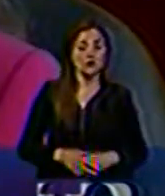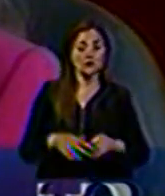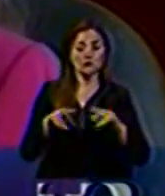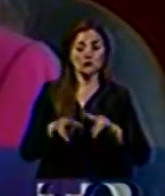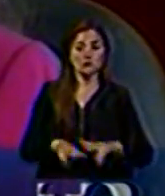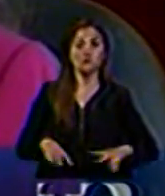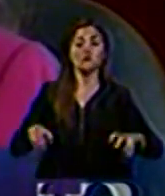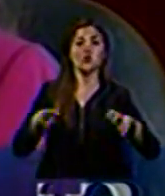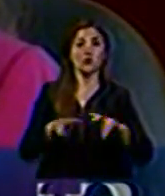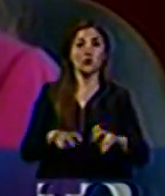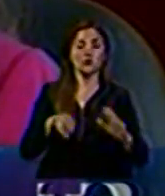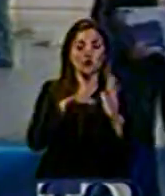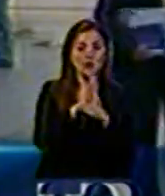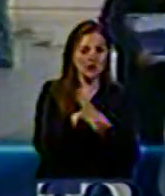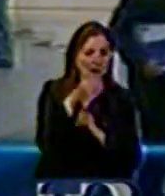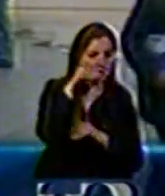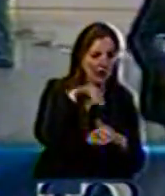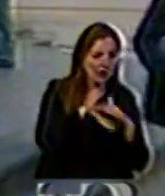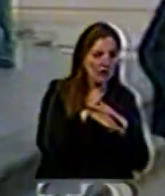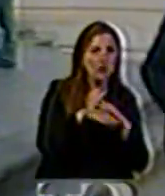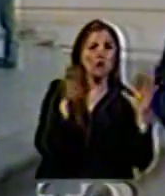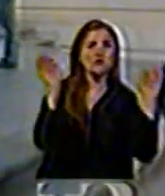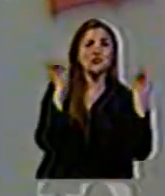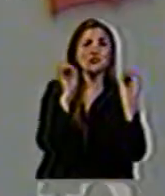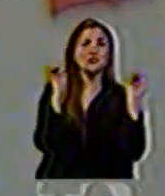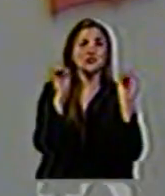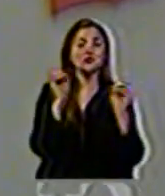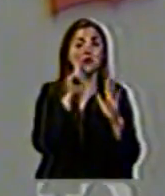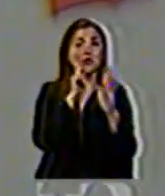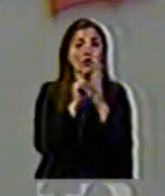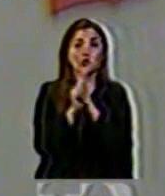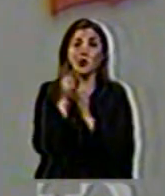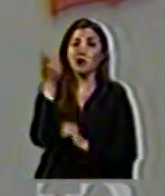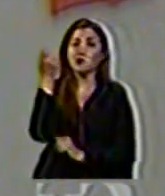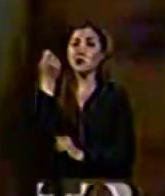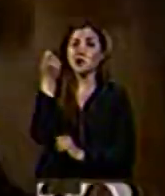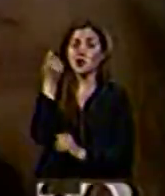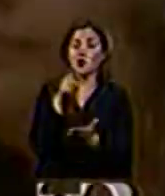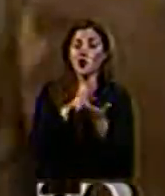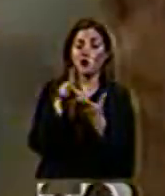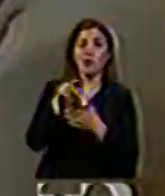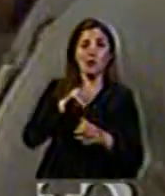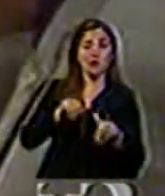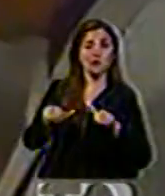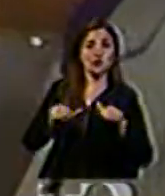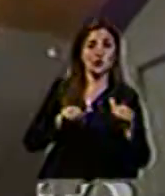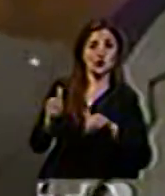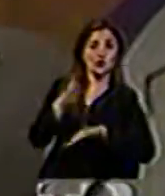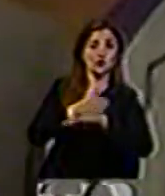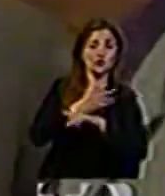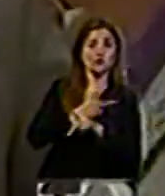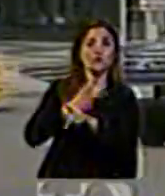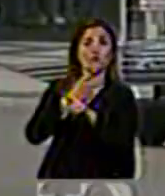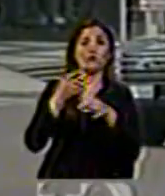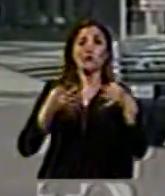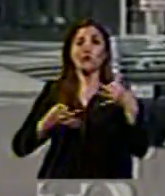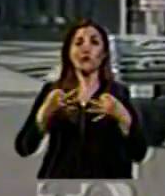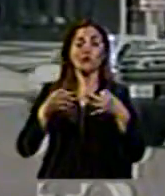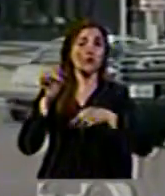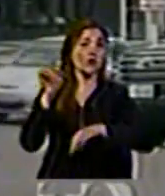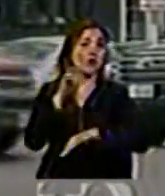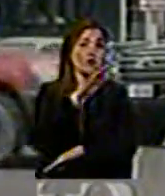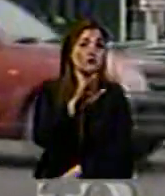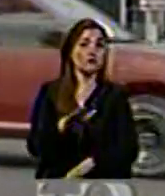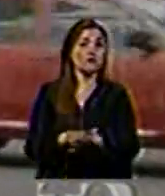esas bodegas vacías. Pero la denuncia no solo hace referencia a dinero que salió de las arcas de la administración anterior del Consejo, sino también